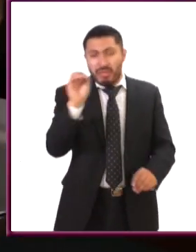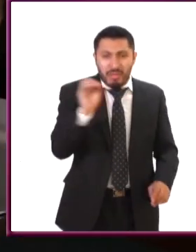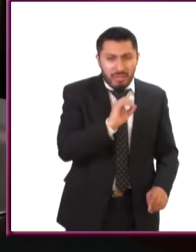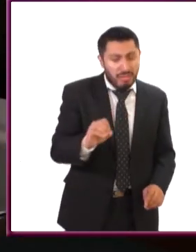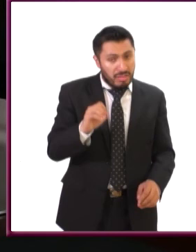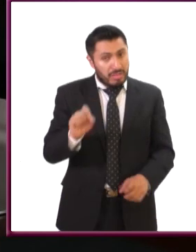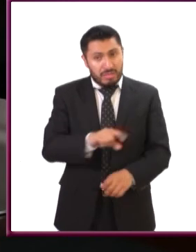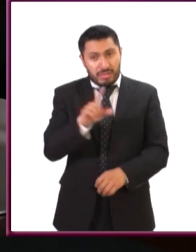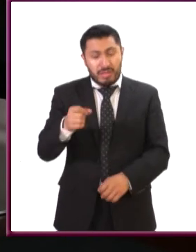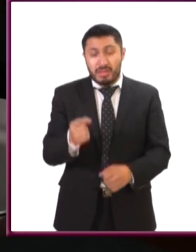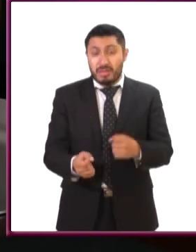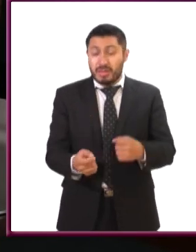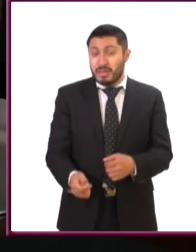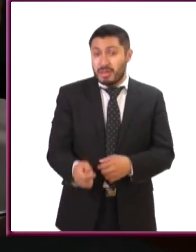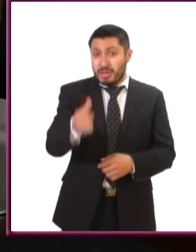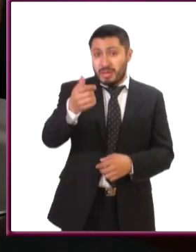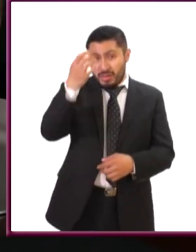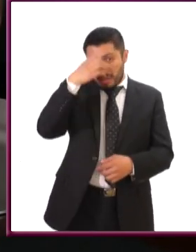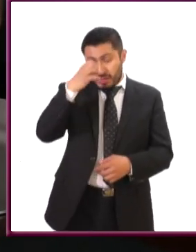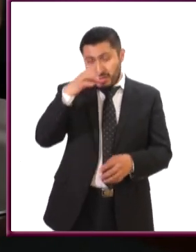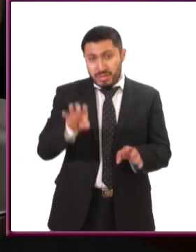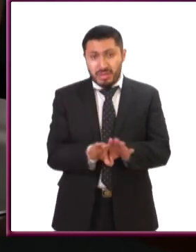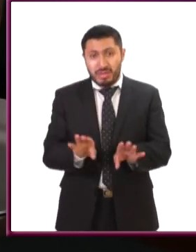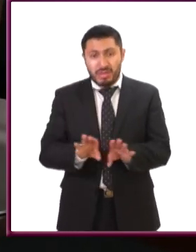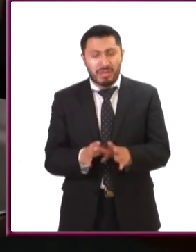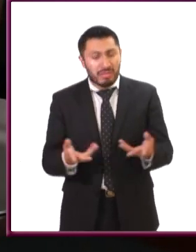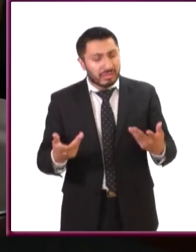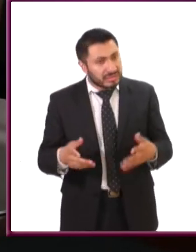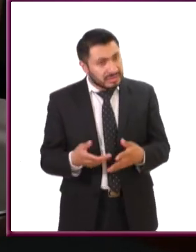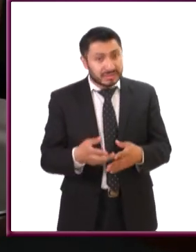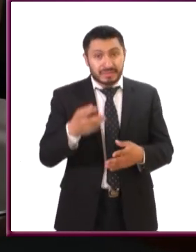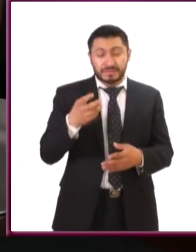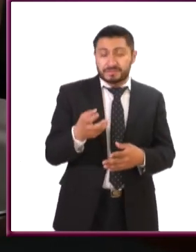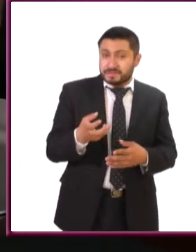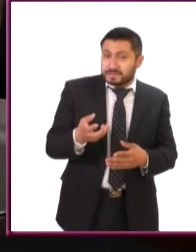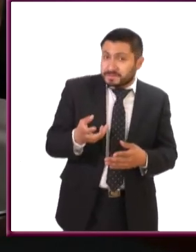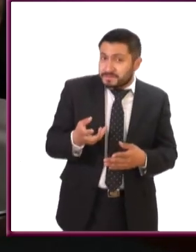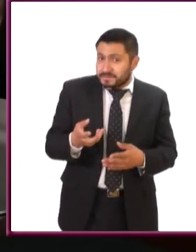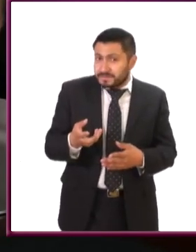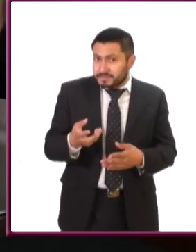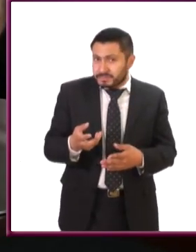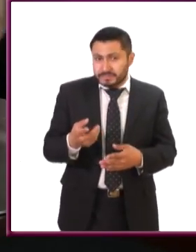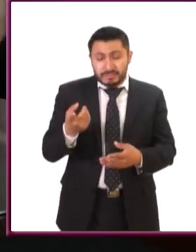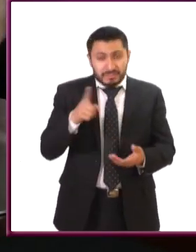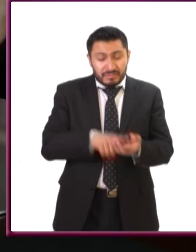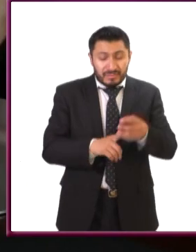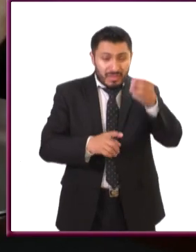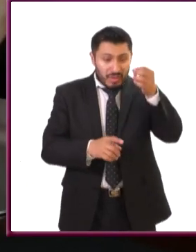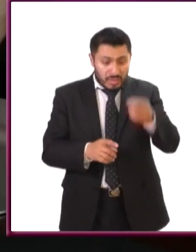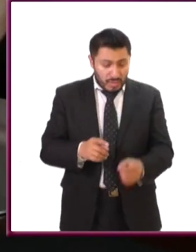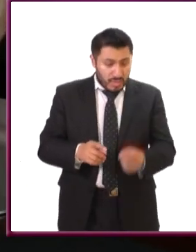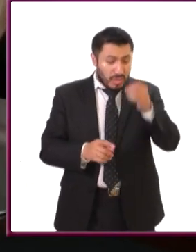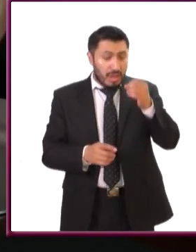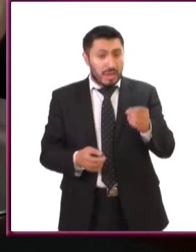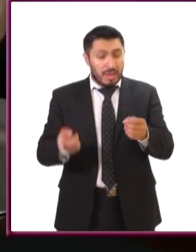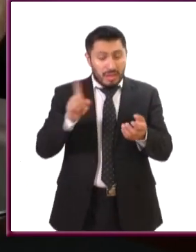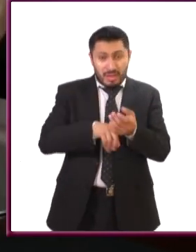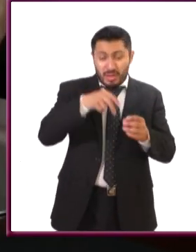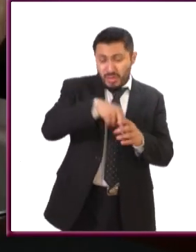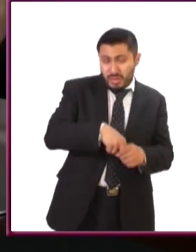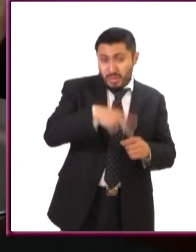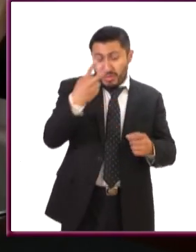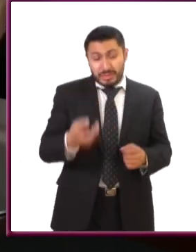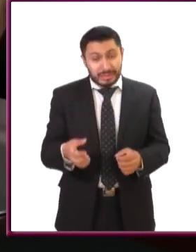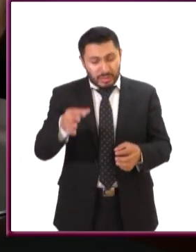Y uno de los primeros experimentos fue el conocido como rayos catódicos. Este consiste en que en un tubo donde